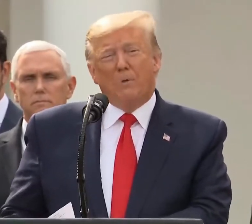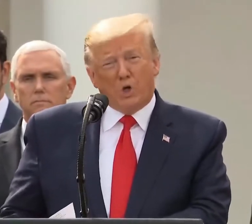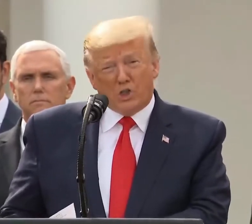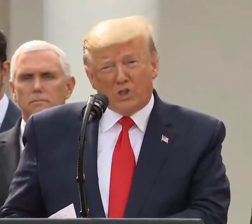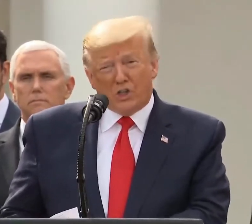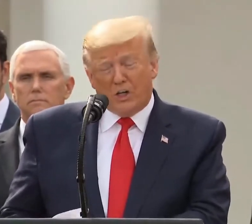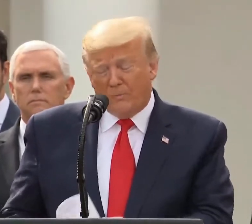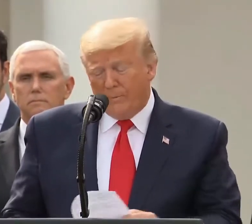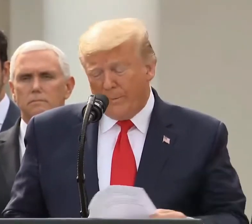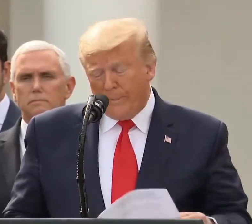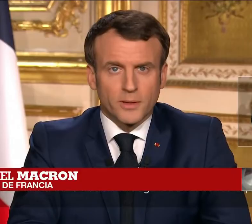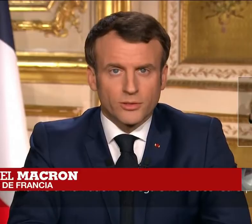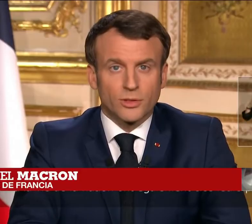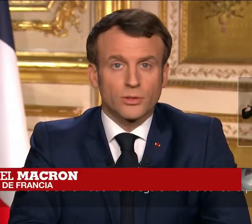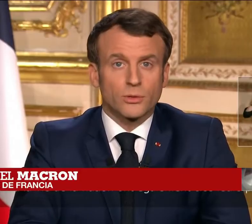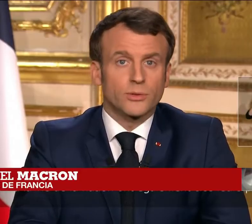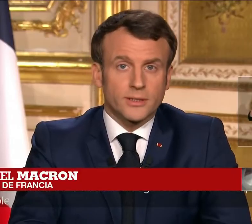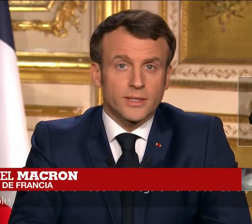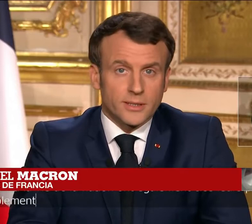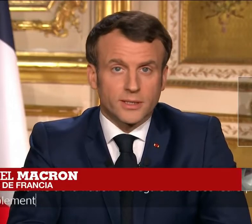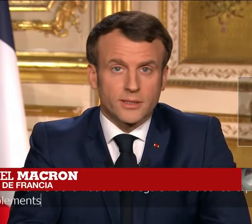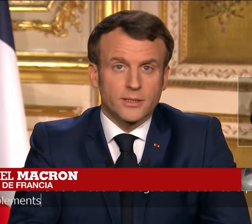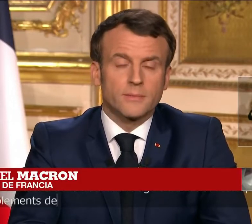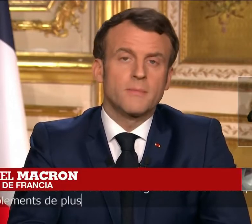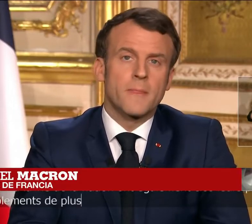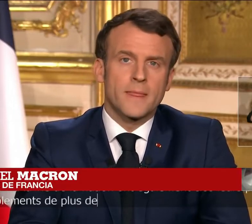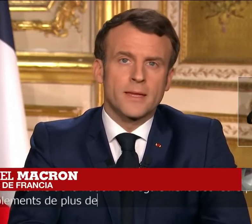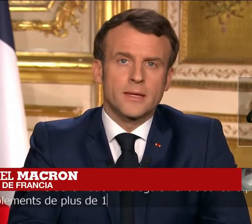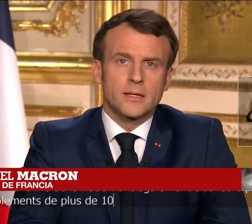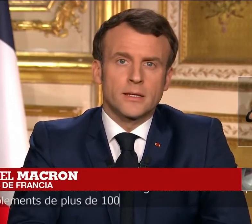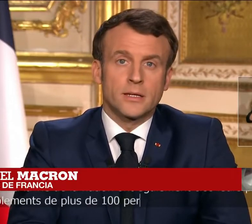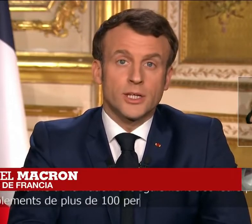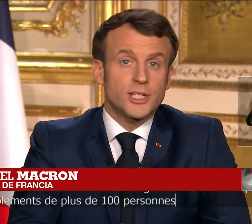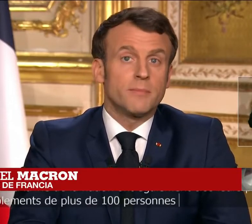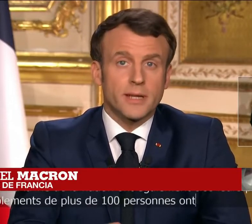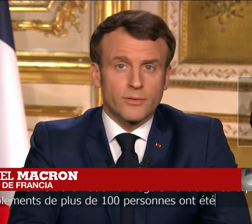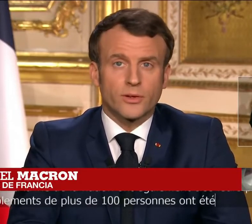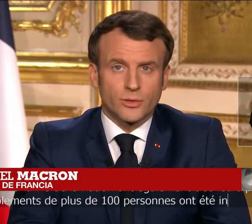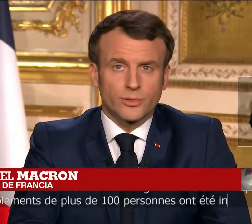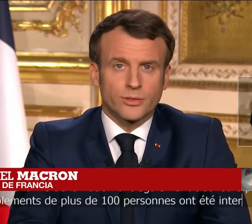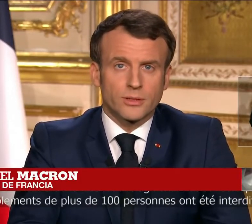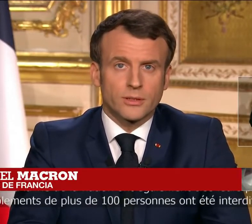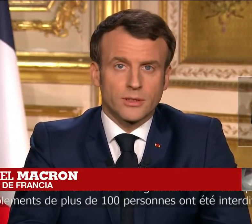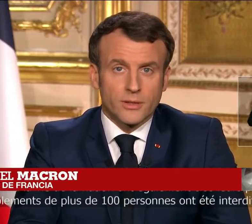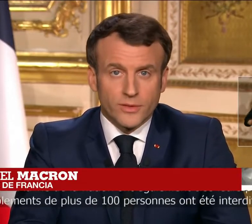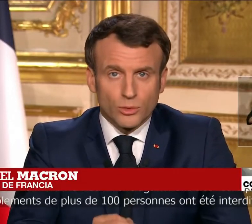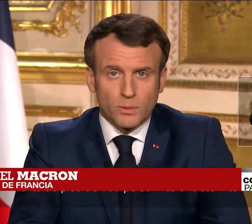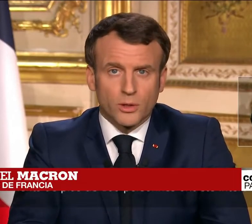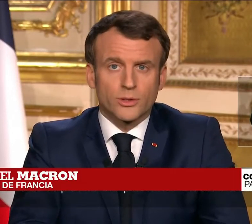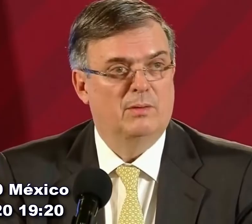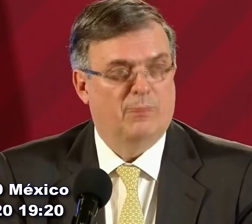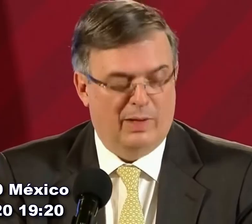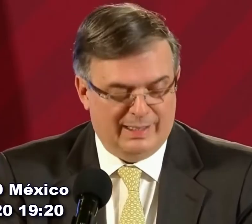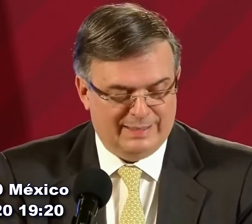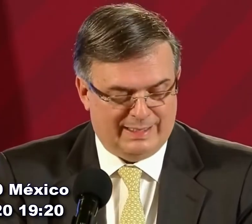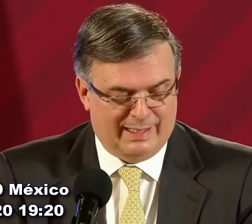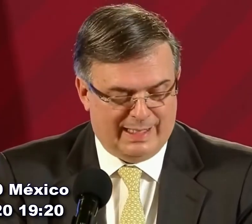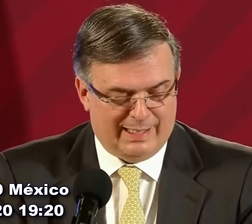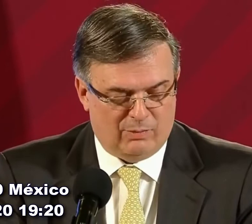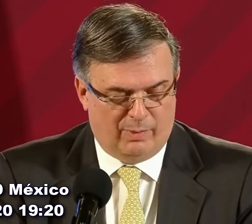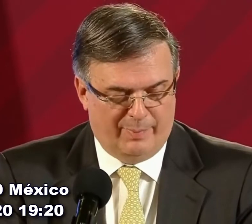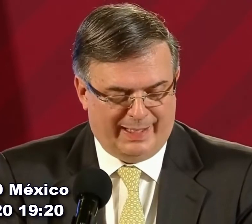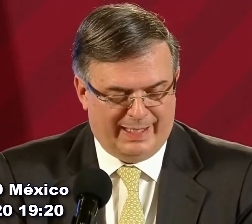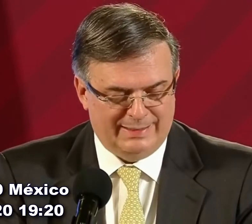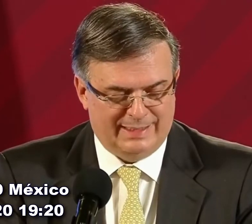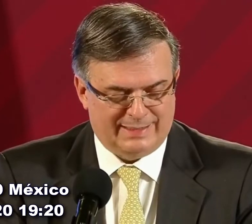national emergency. Todo lo no esencial, todo se ha cerrado igualmente. Por el que se